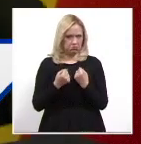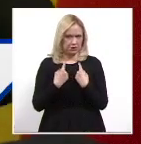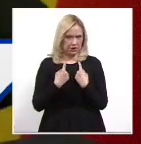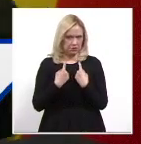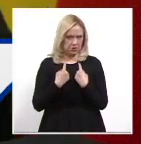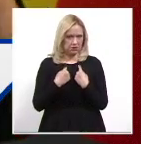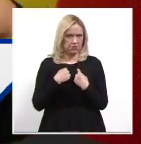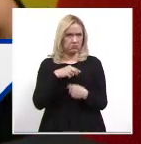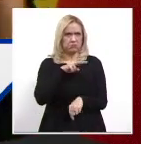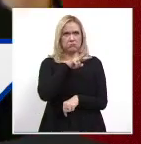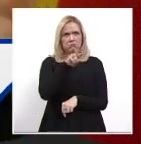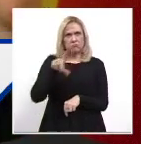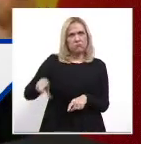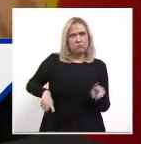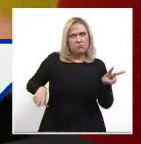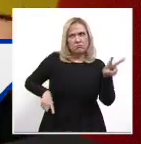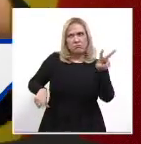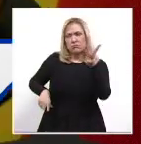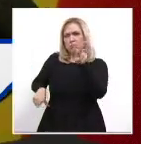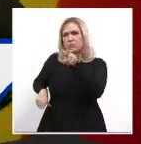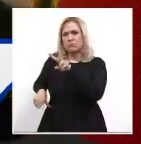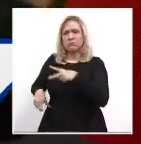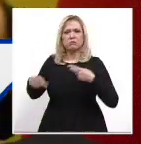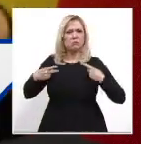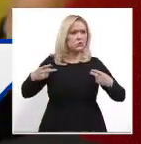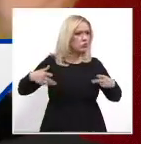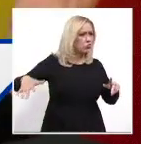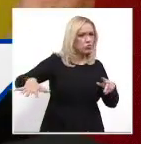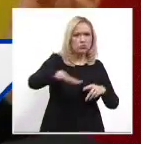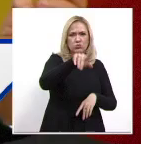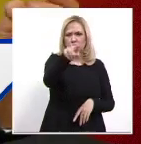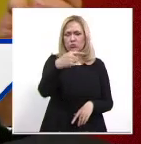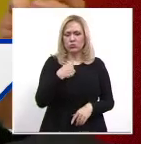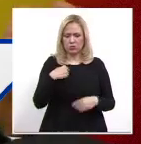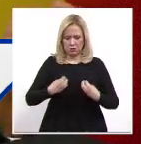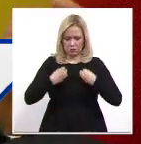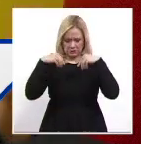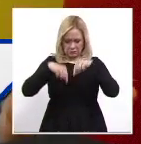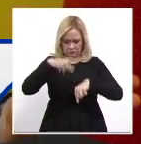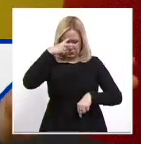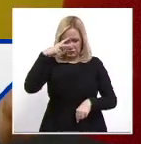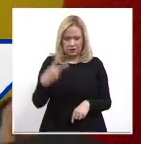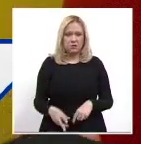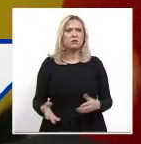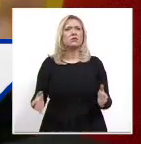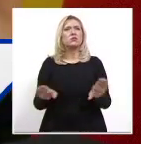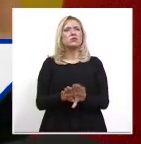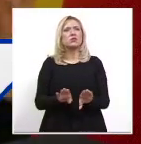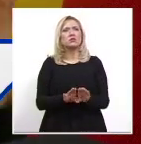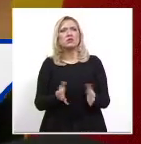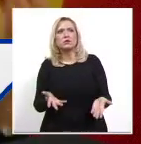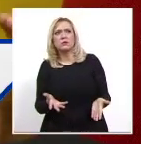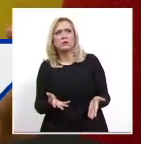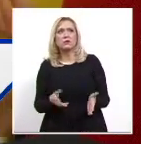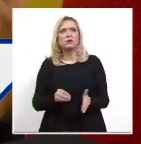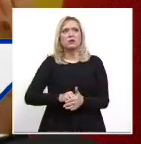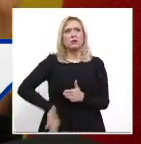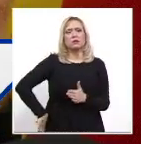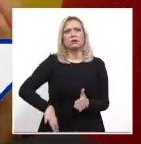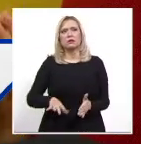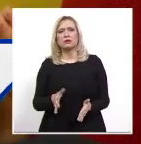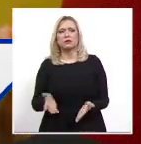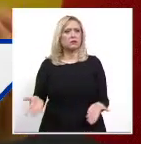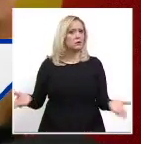gobernada, los ciudadanos de este país y los que vivimos en este país. ¿Por qué? Porque se hace falta